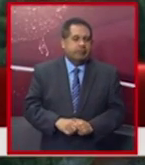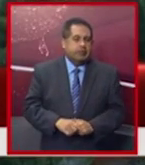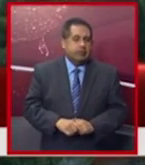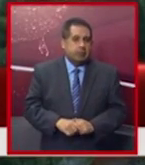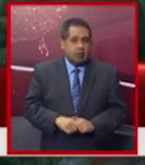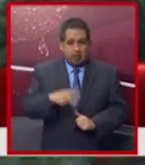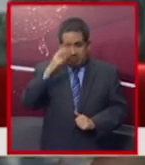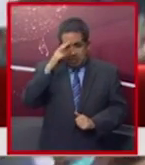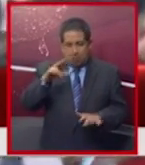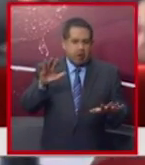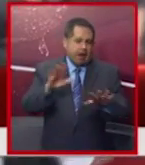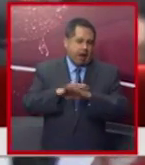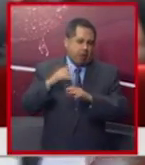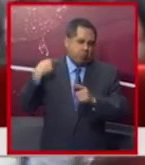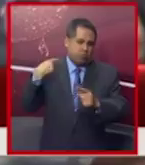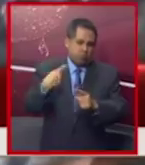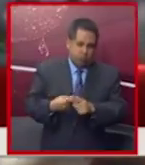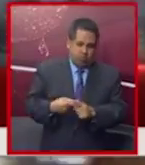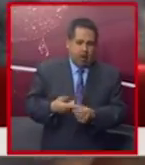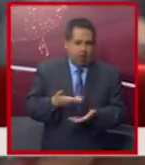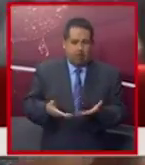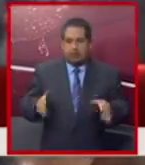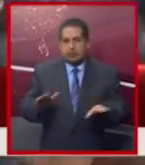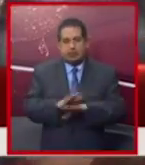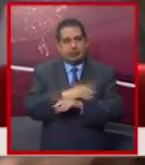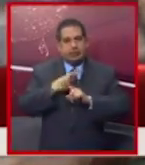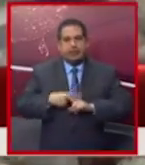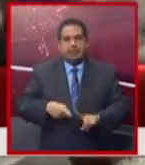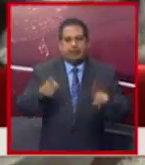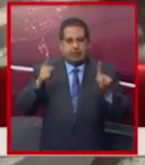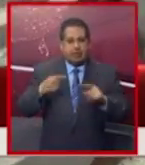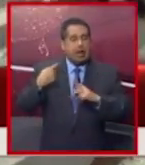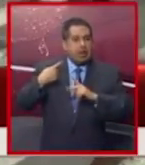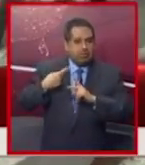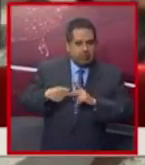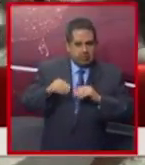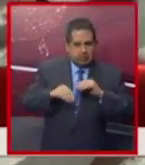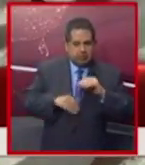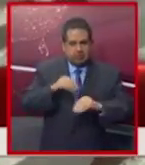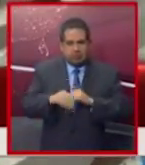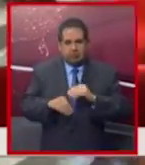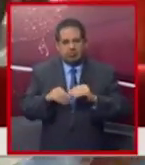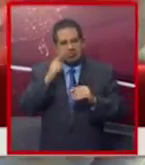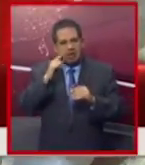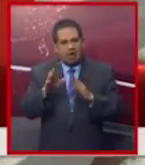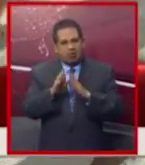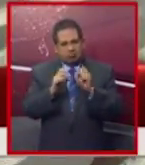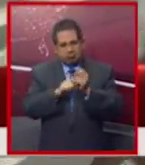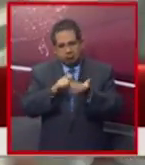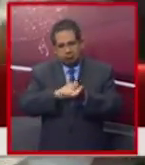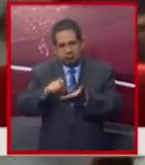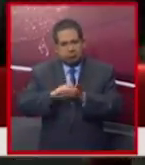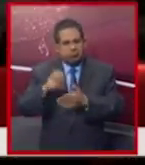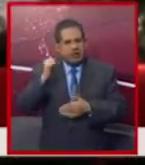México ha cambiado desde aquel 1 de diciembre en que iniciaron los trabajos del Constituyente de